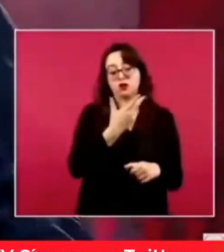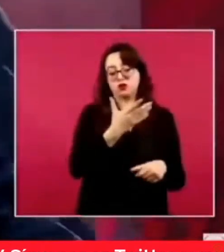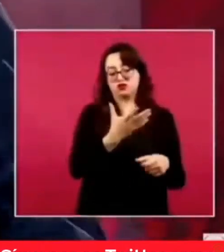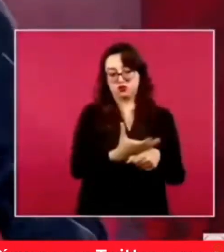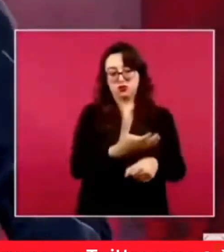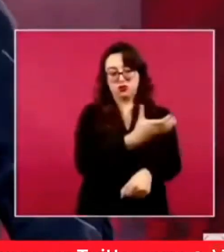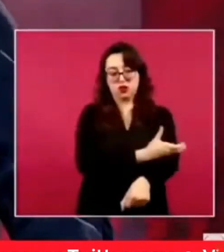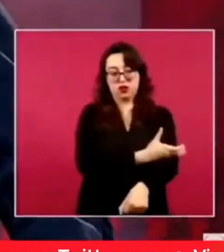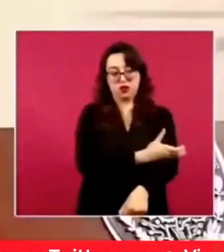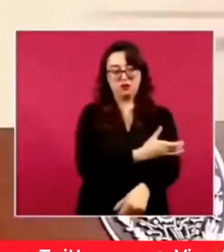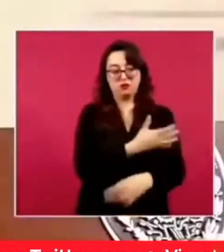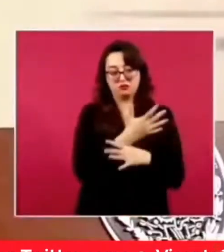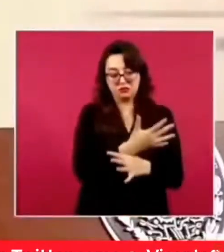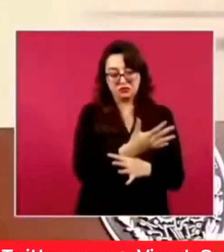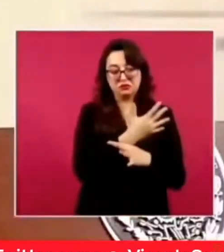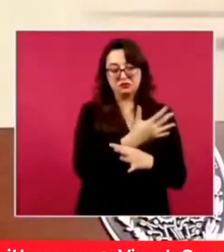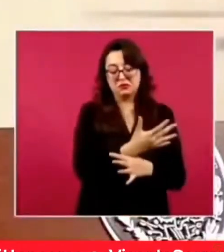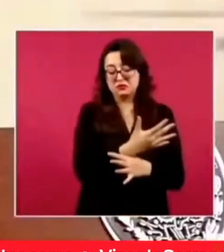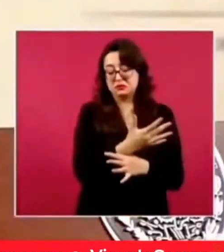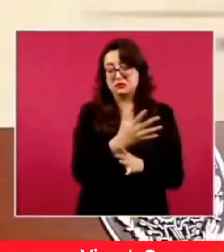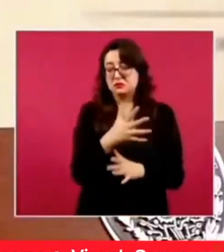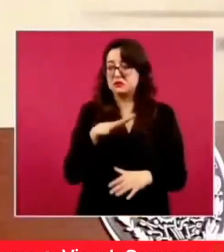Por cierto, ¿no encontraste la